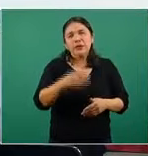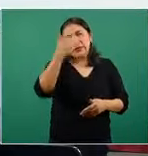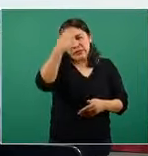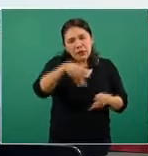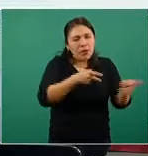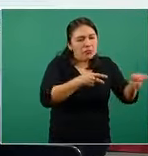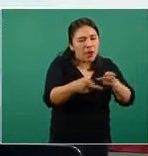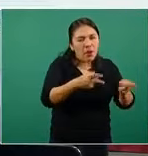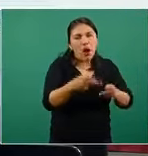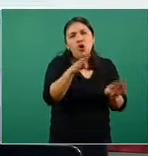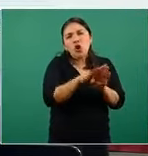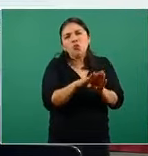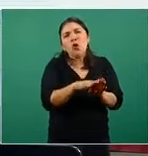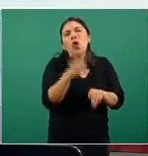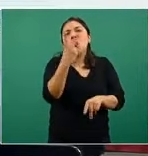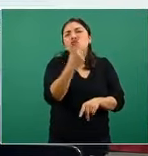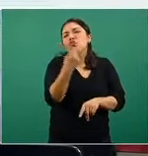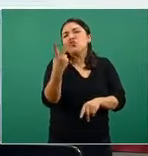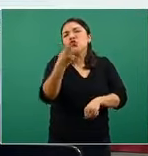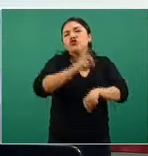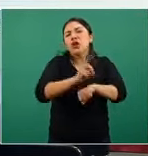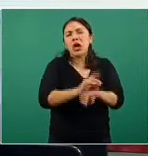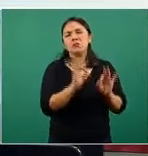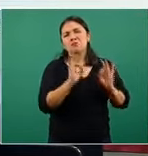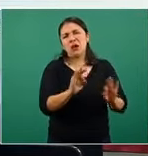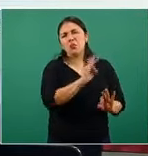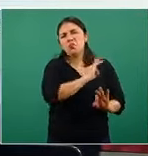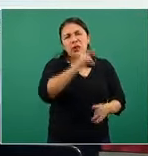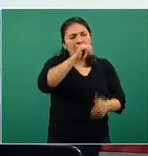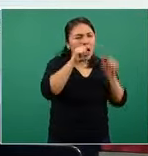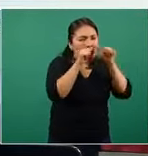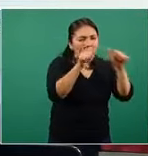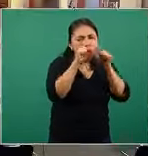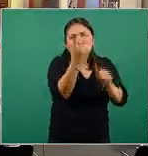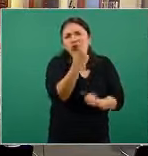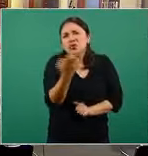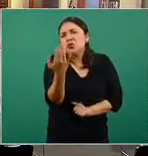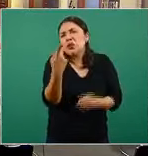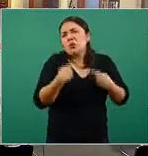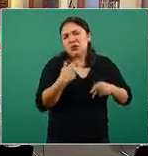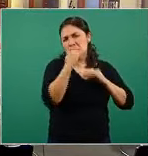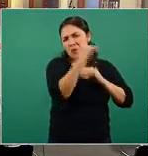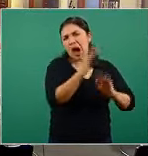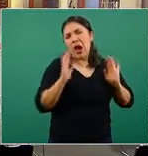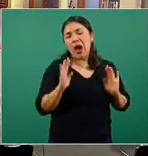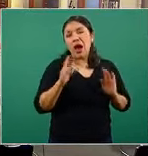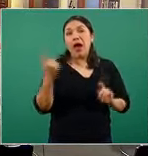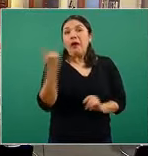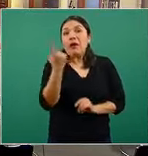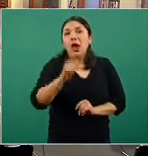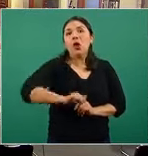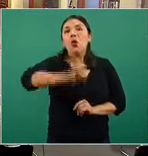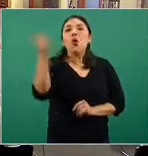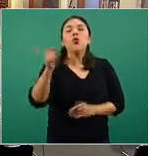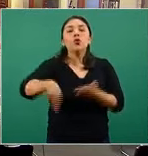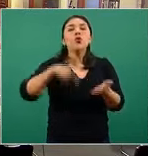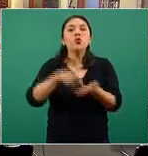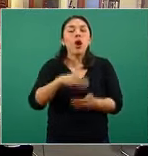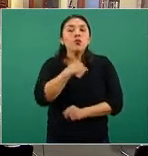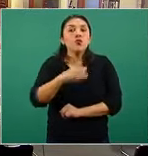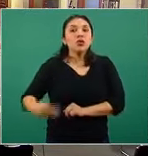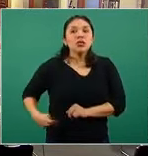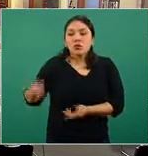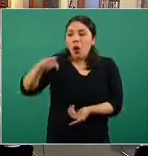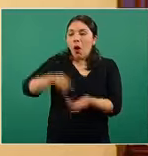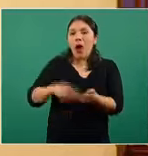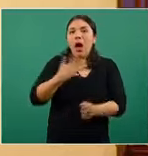la logística de 1 o 2 días podrá ser suficiente a lo mejor para abordarlos, como la logística que se tendría que hacer en municipios